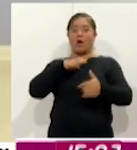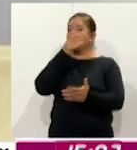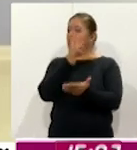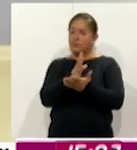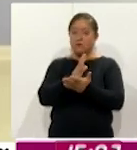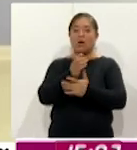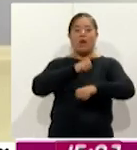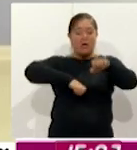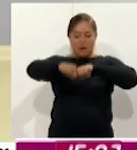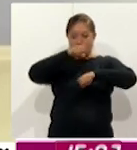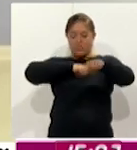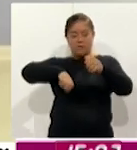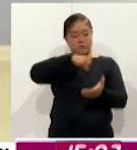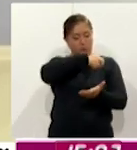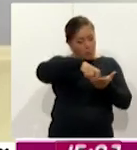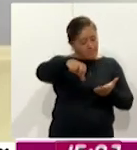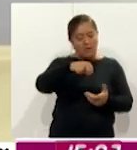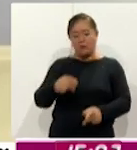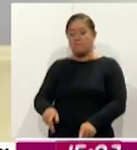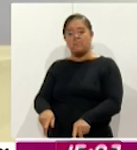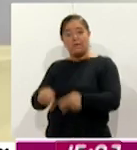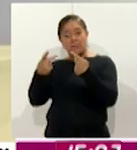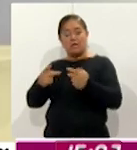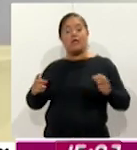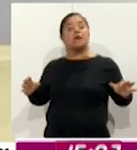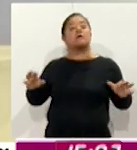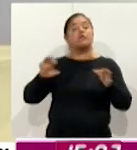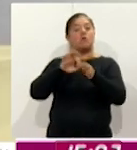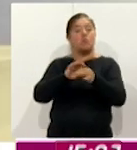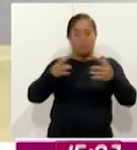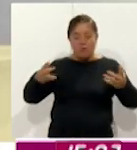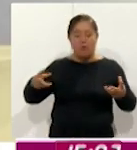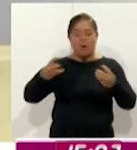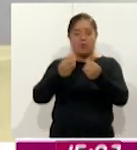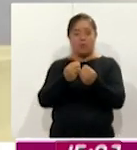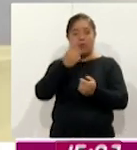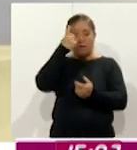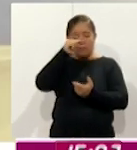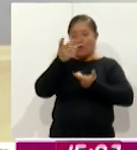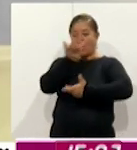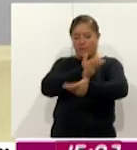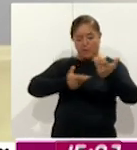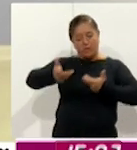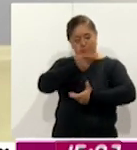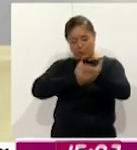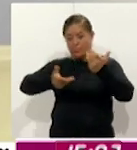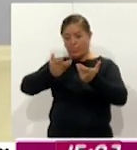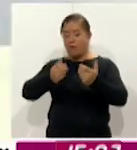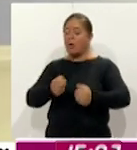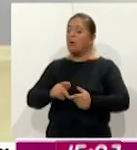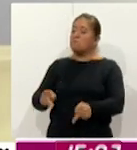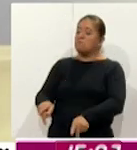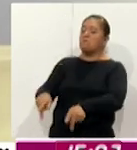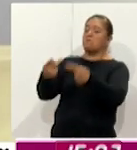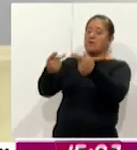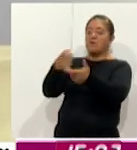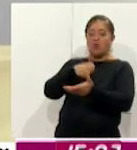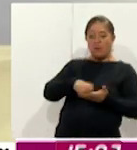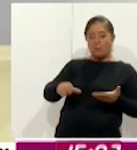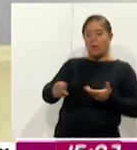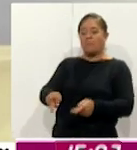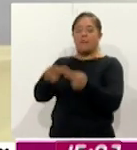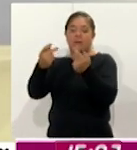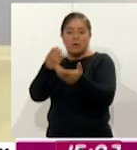empresas, compradoras y proveedores para incentivar el suministro local y regional, enfocado los esfuerzos